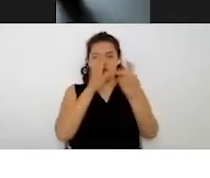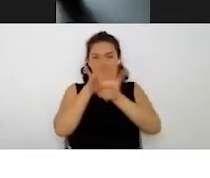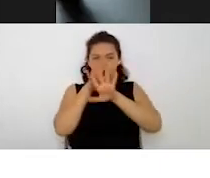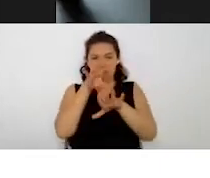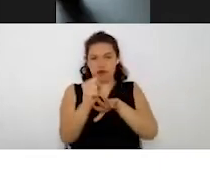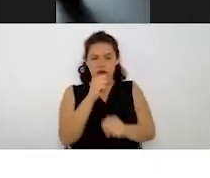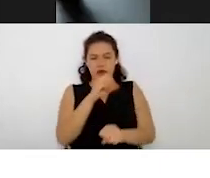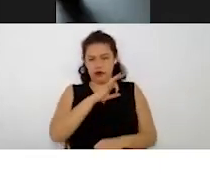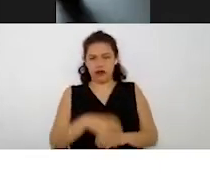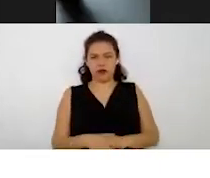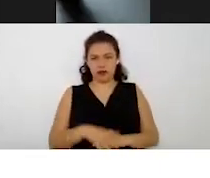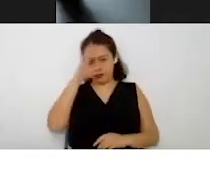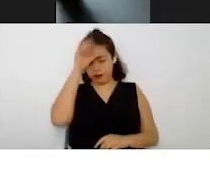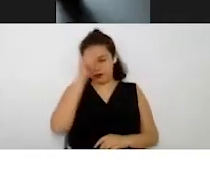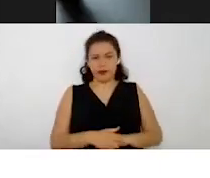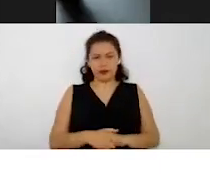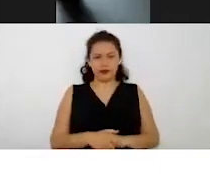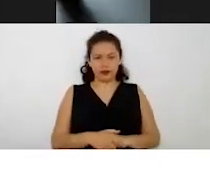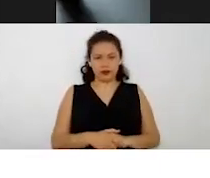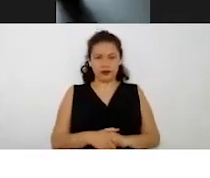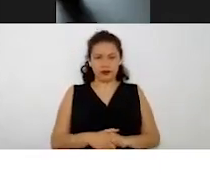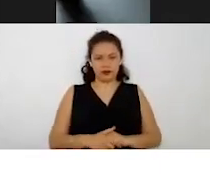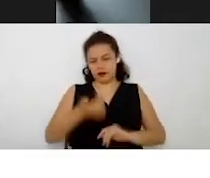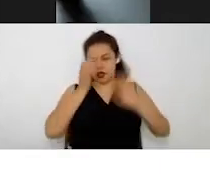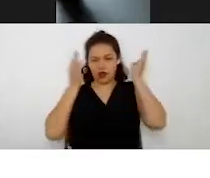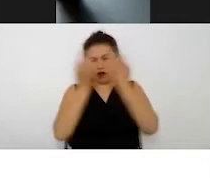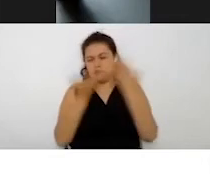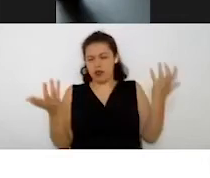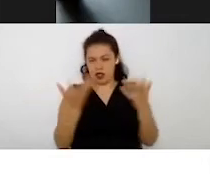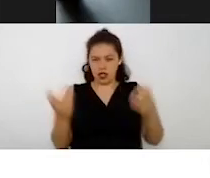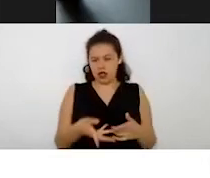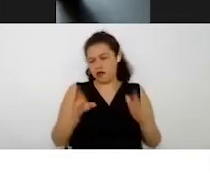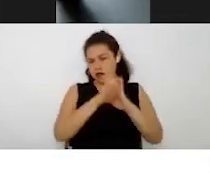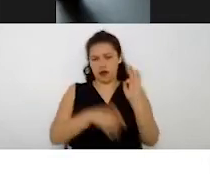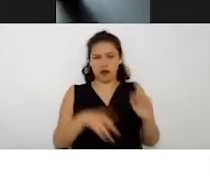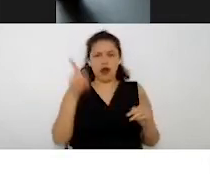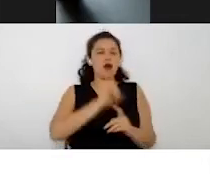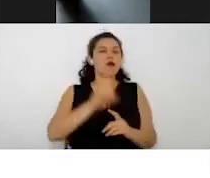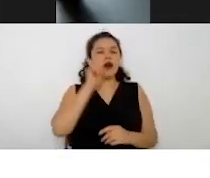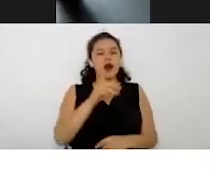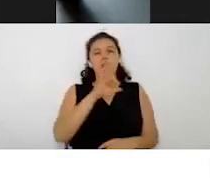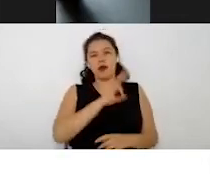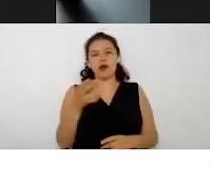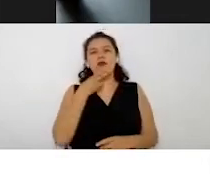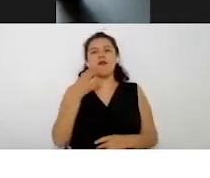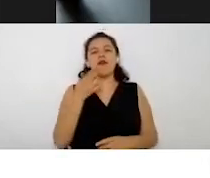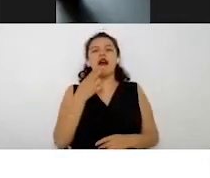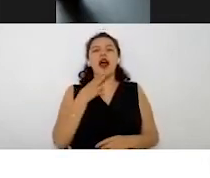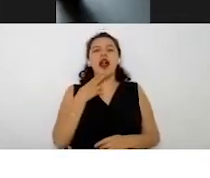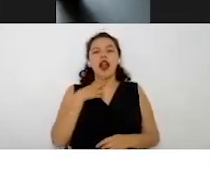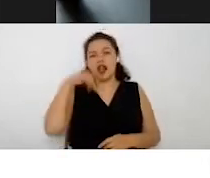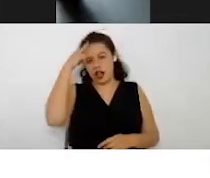¿De acuerdo? Hay otra forma de hacerlo, por ejemplo, en el caso de las mujeres, podríamos ubicar la curvatura de los